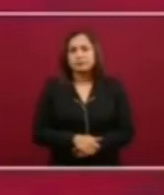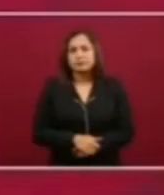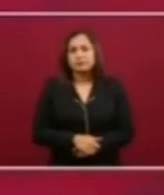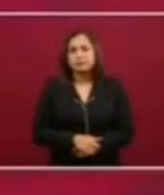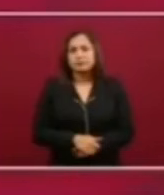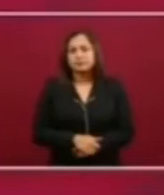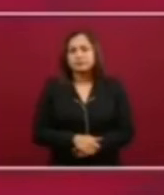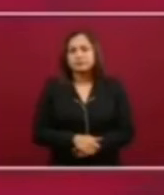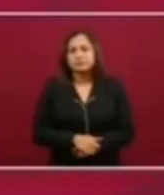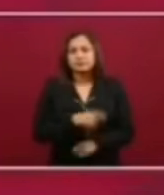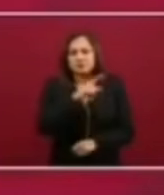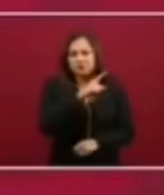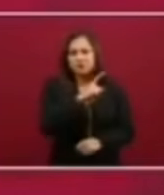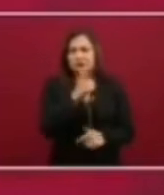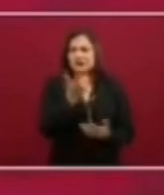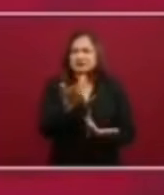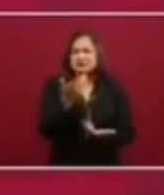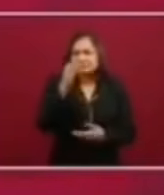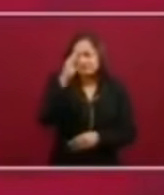comprender que no es